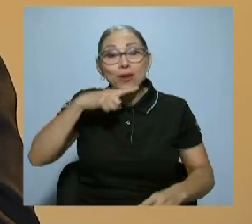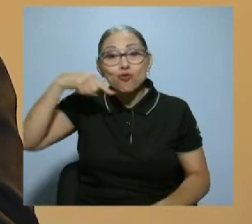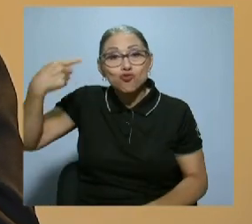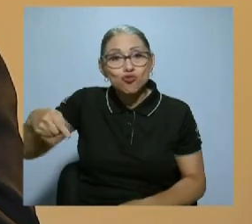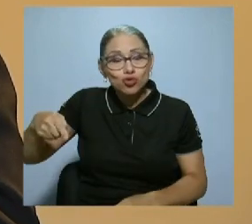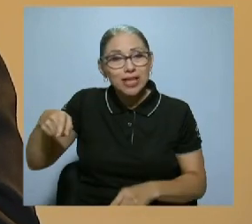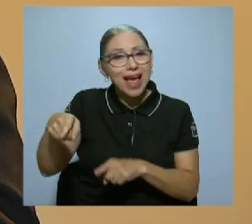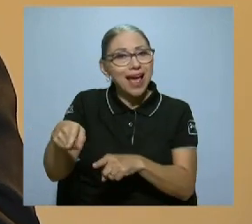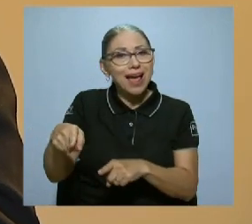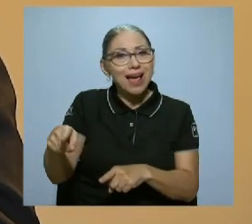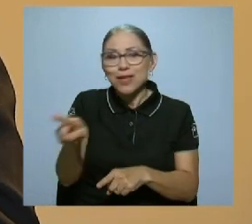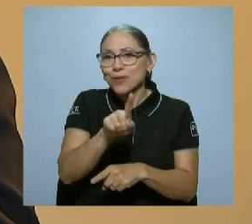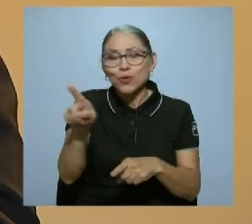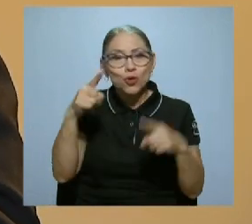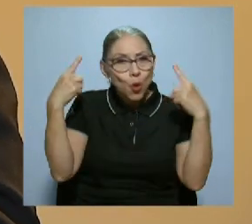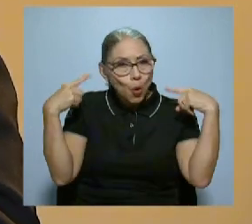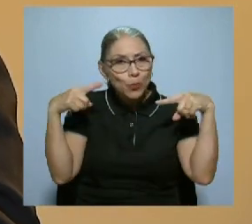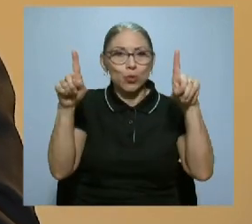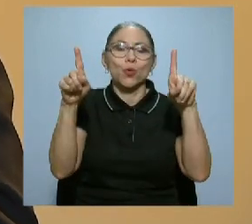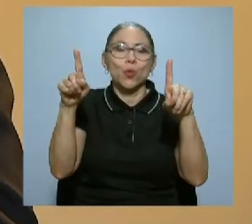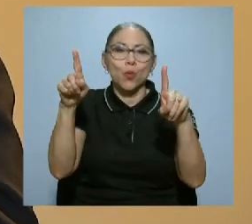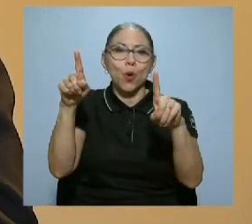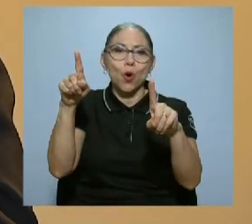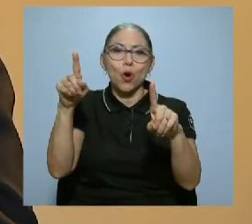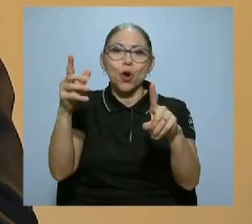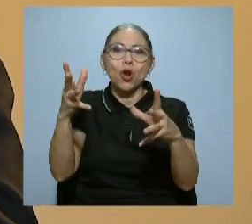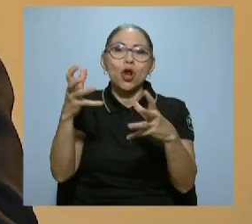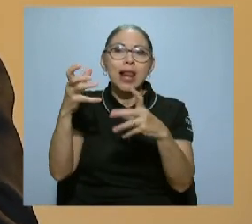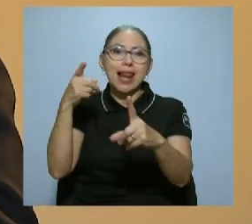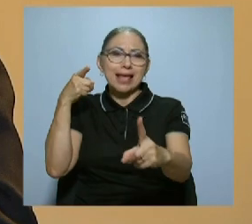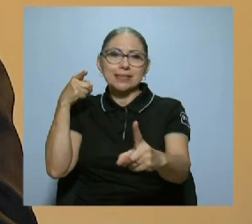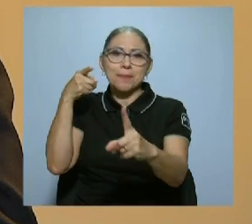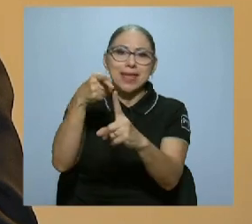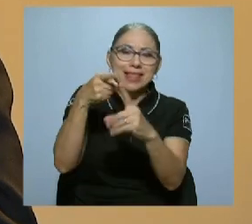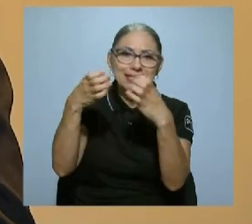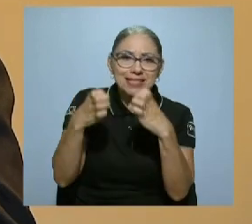obtuvo las metas estratégicas que